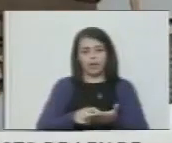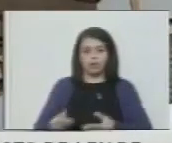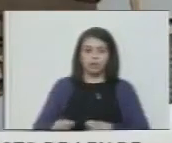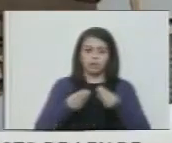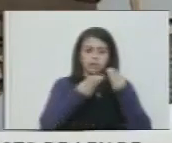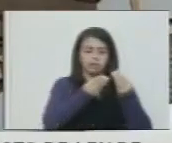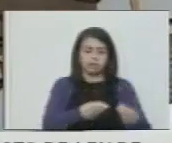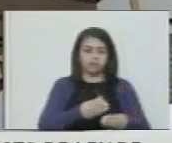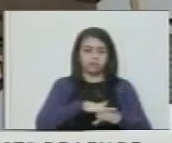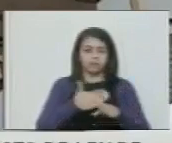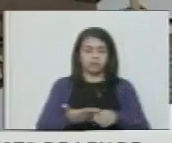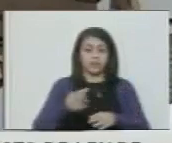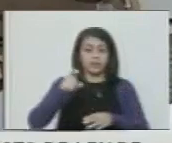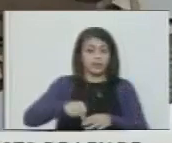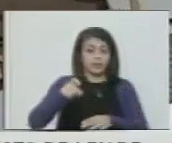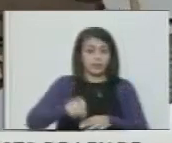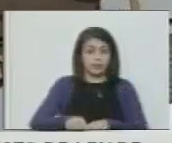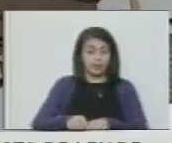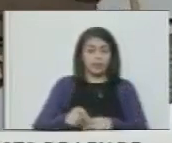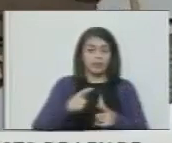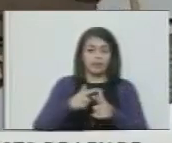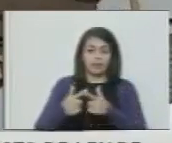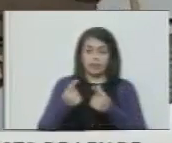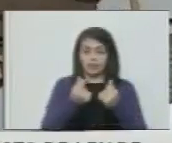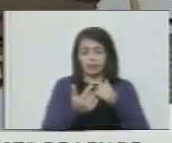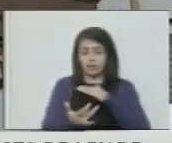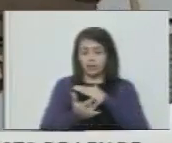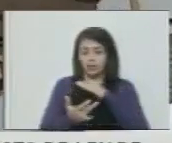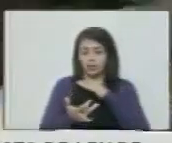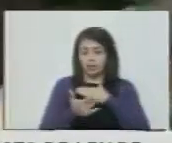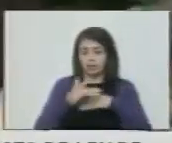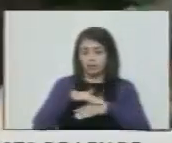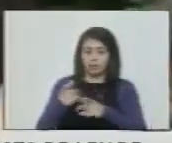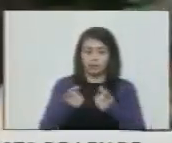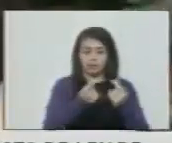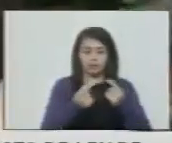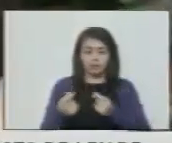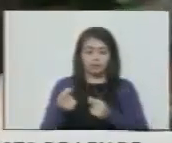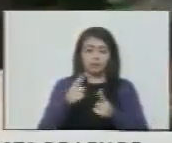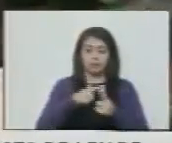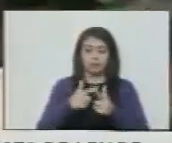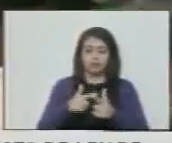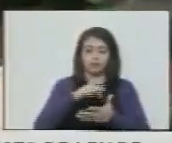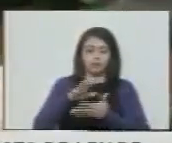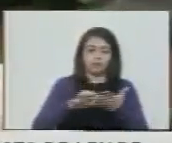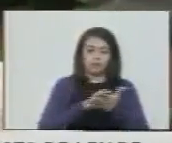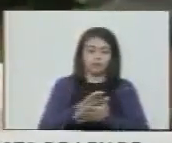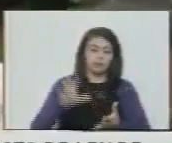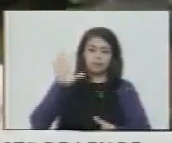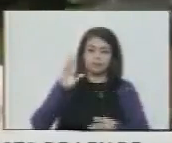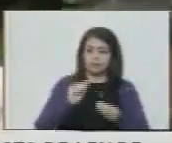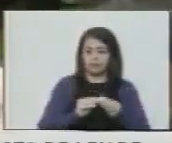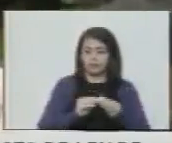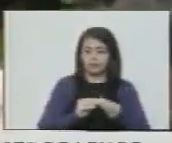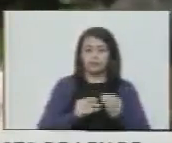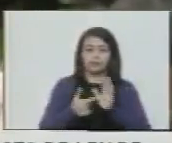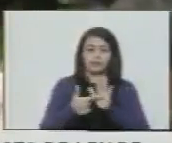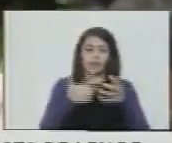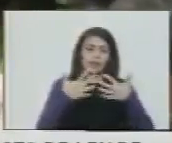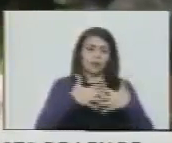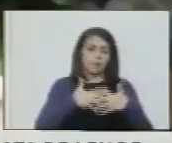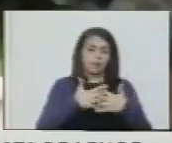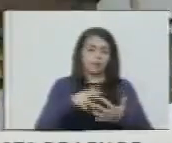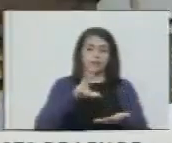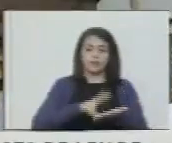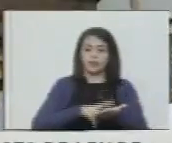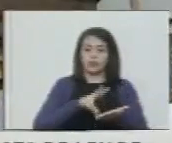necesaria de recursos para cubrir aquellas desviaciones técnicas, financieras o económicas que afecten los resultados de las empresas